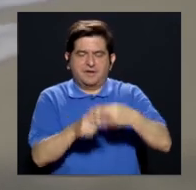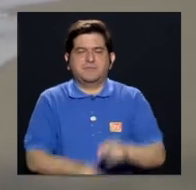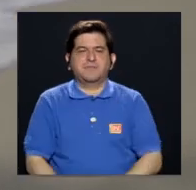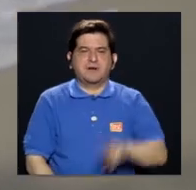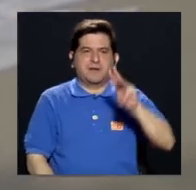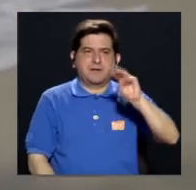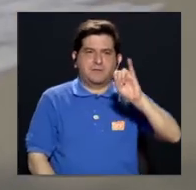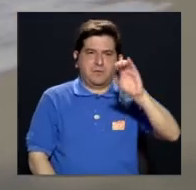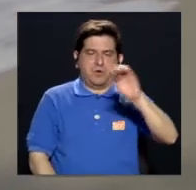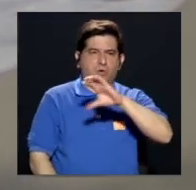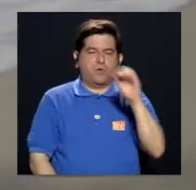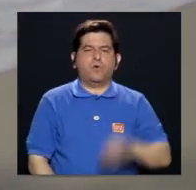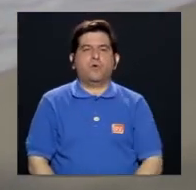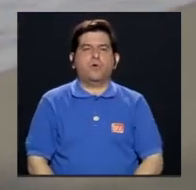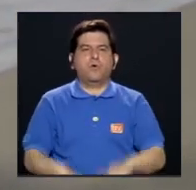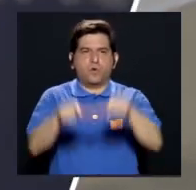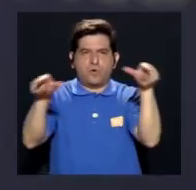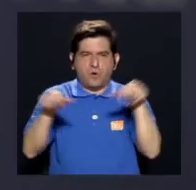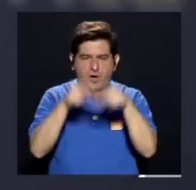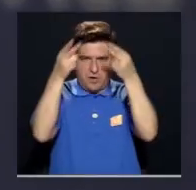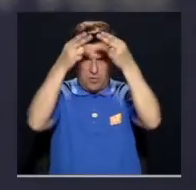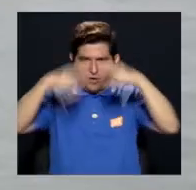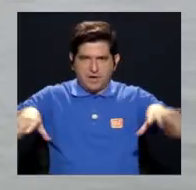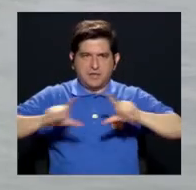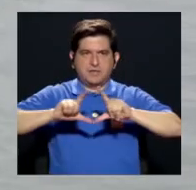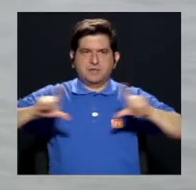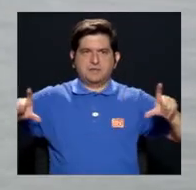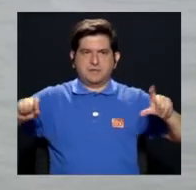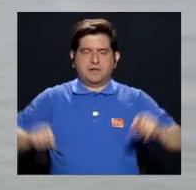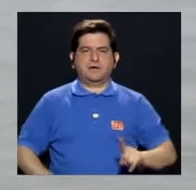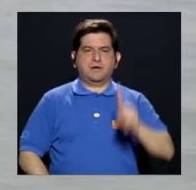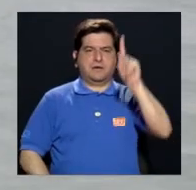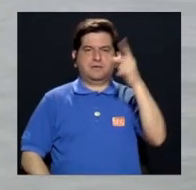bien en el sitio web del proyecto